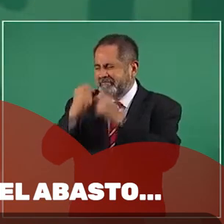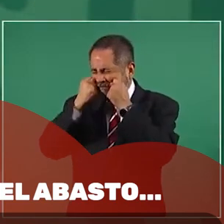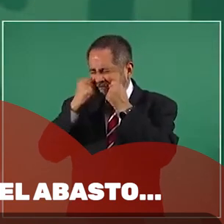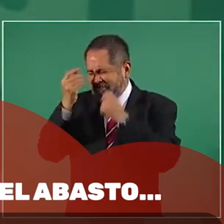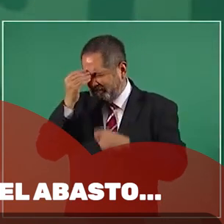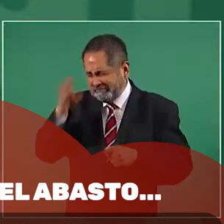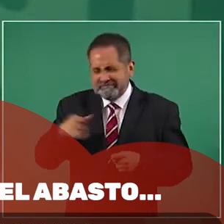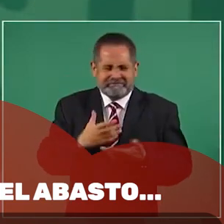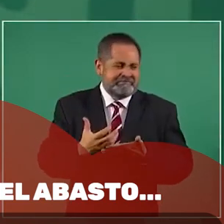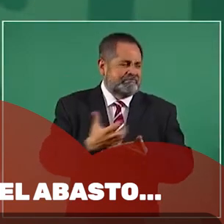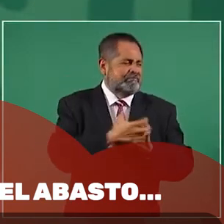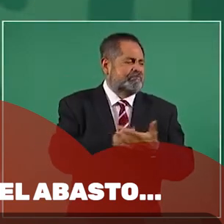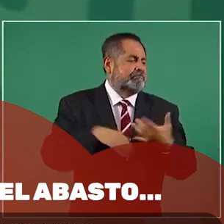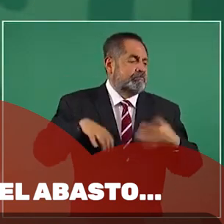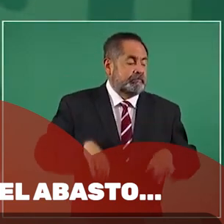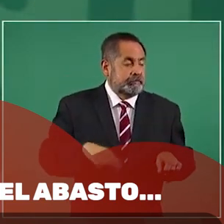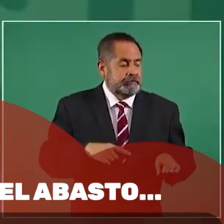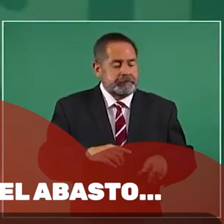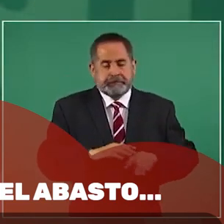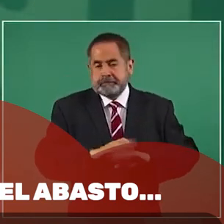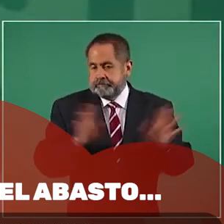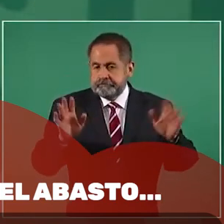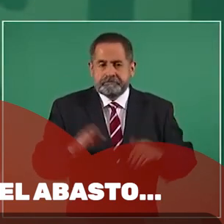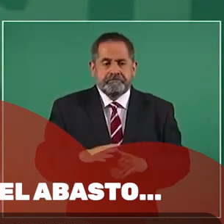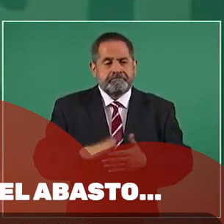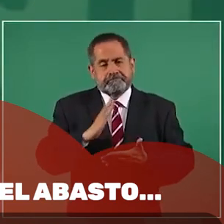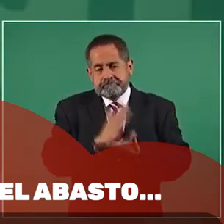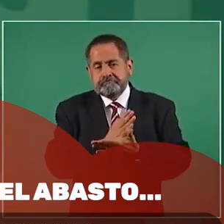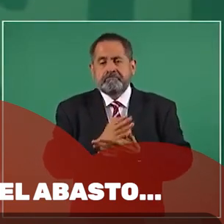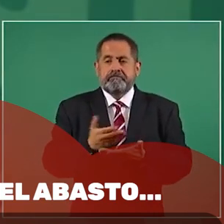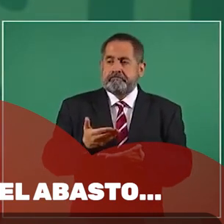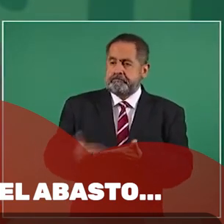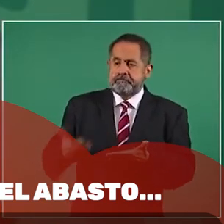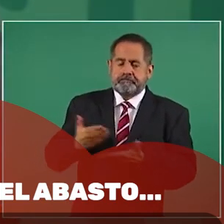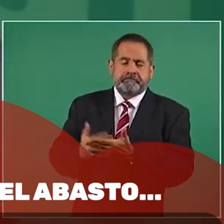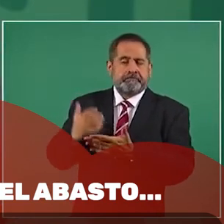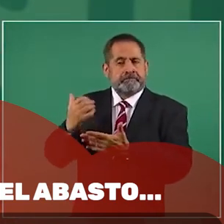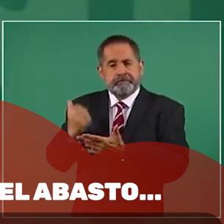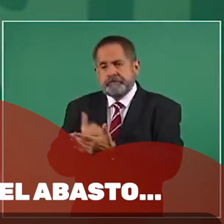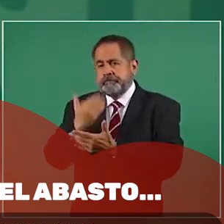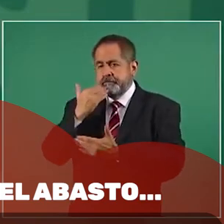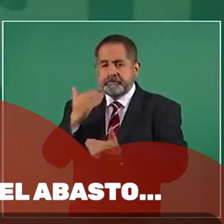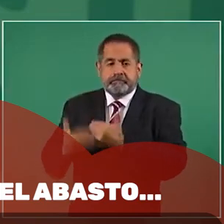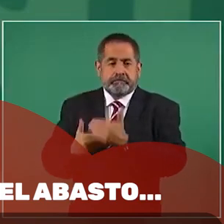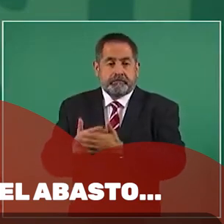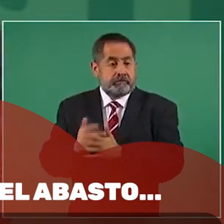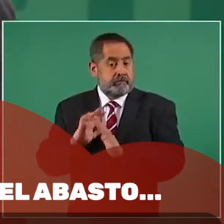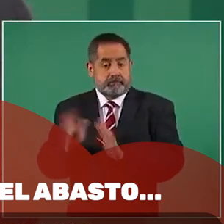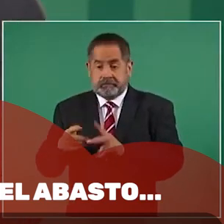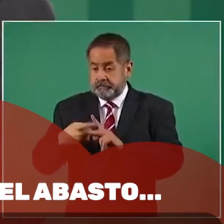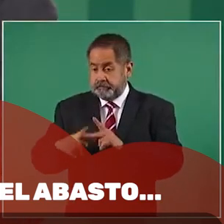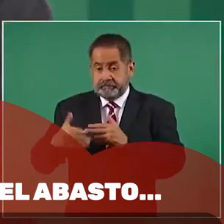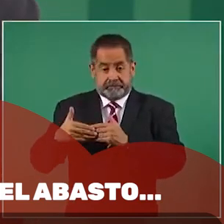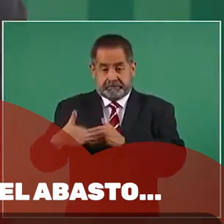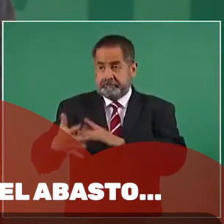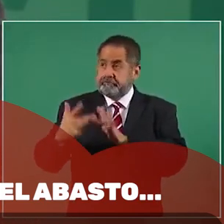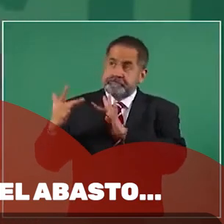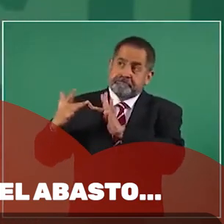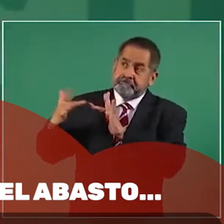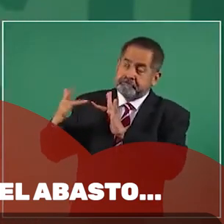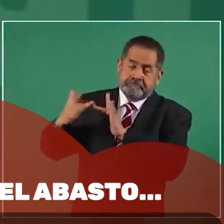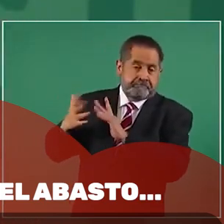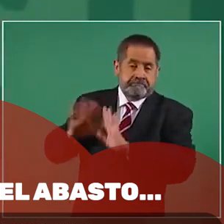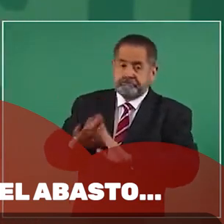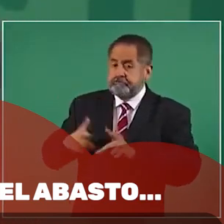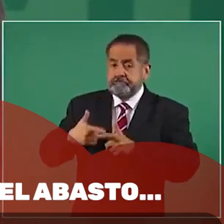presidente Andrés Manuel López Obrador destacó que este mecanismo para la compra de medicamentos será plurianual hasta 2024 y se logró vencer a una mafia de